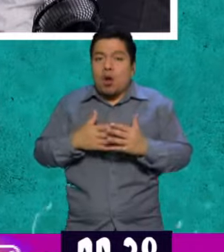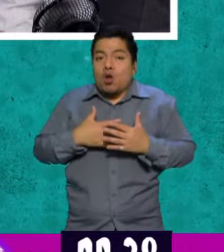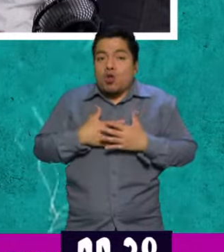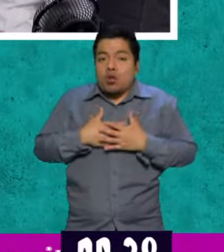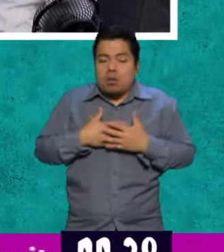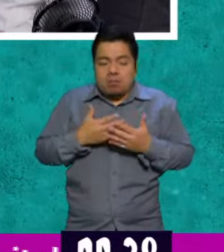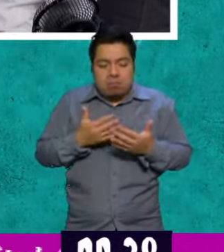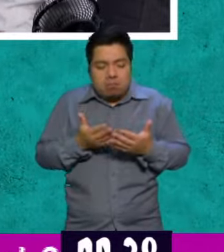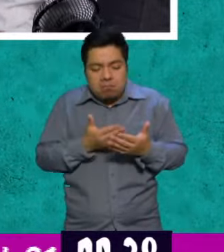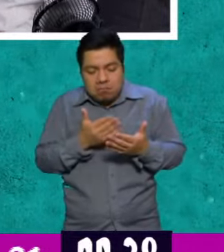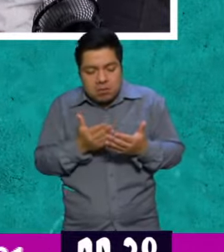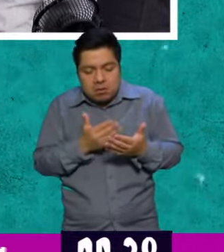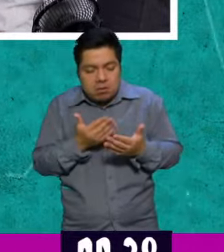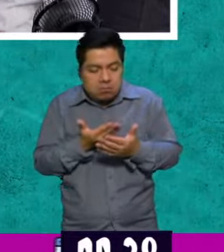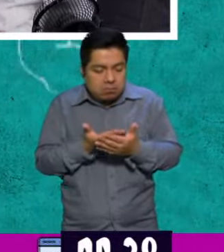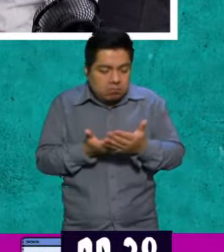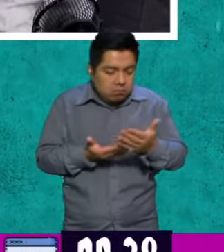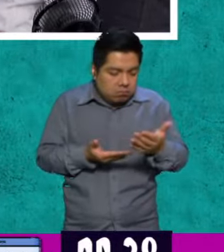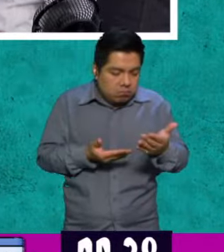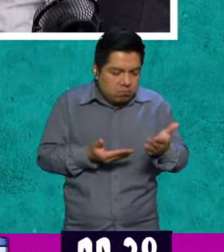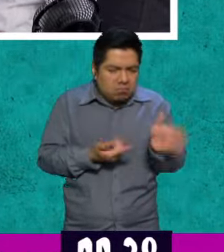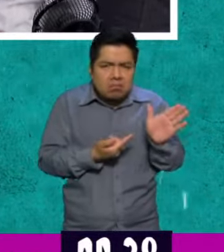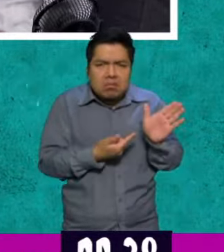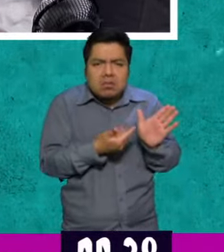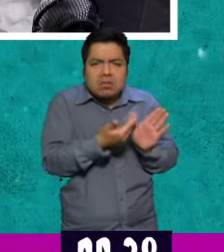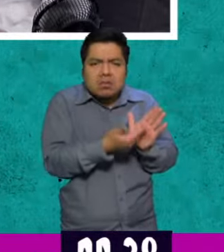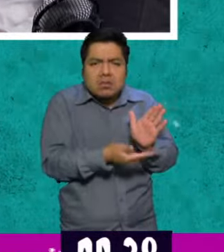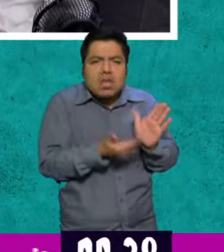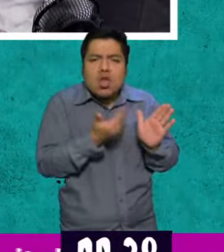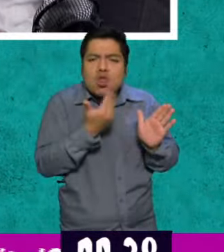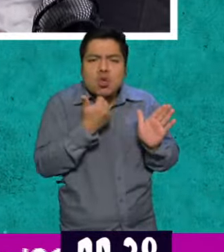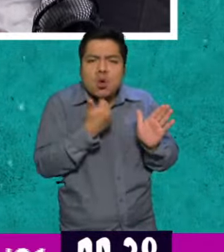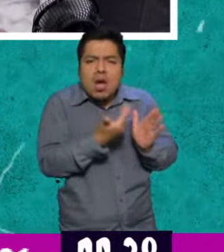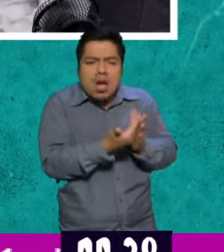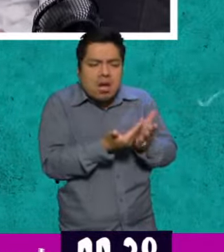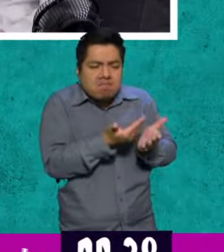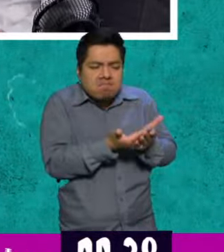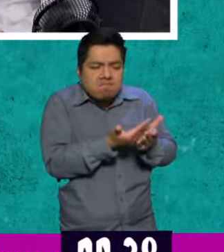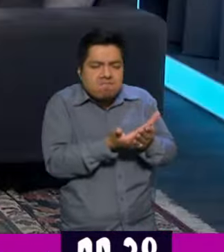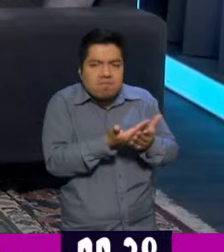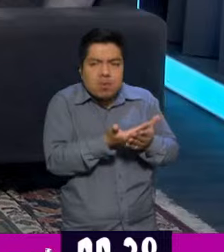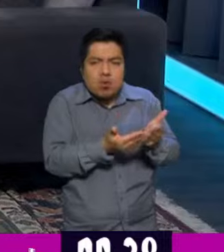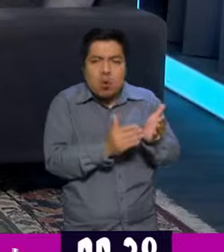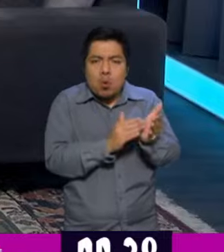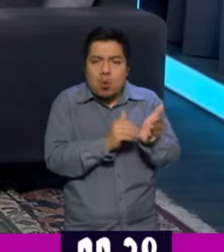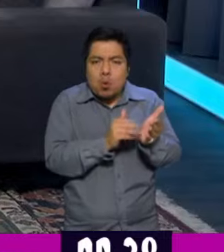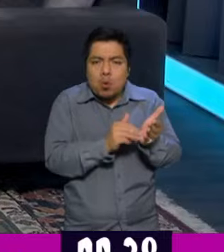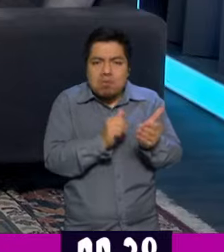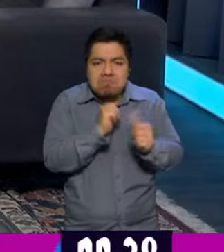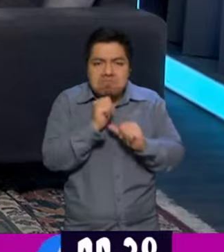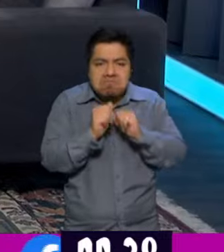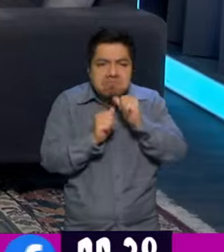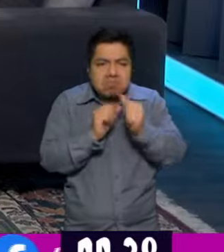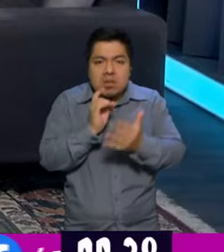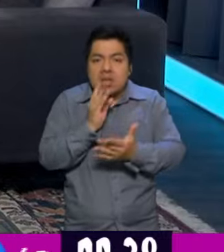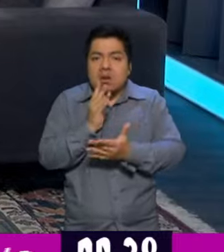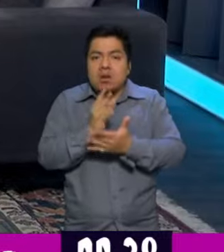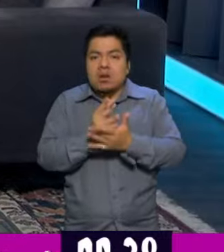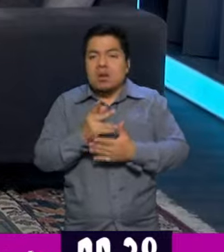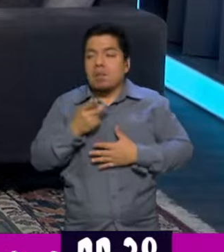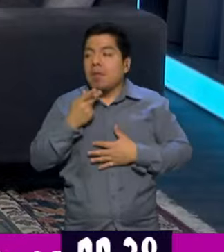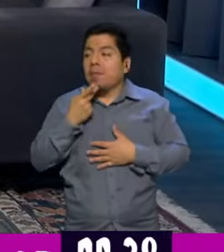libro y no hay un solo elemento probatorio, decisivo, un solo documento, más que el dicho, pues